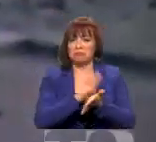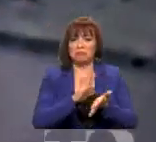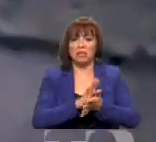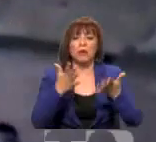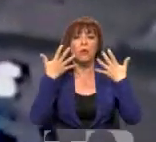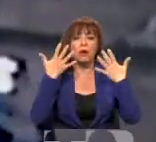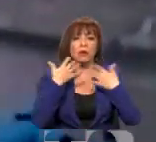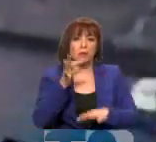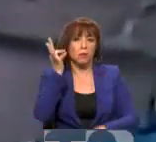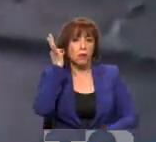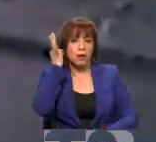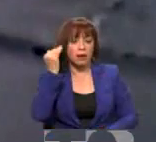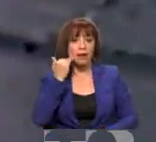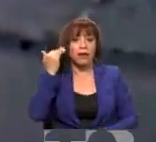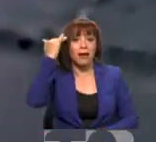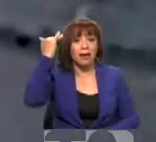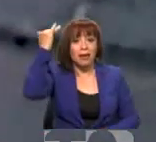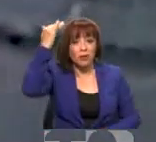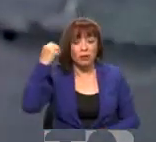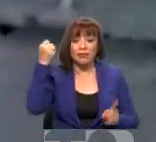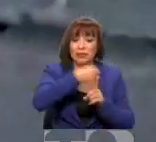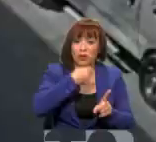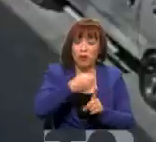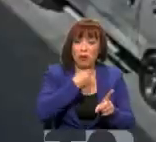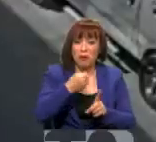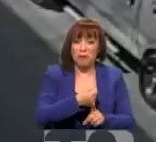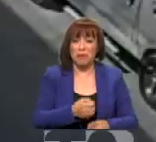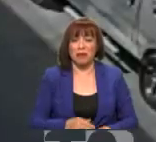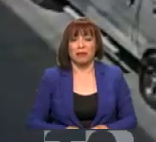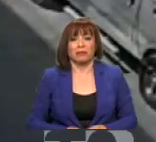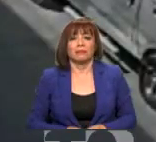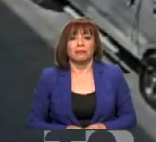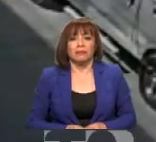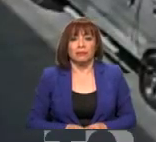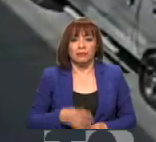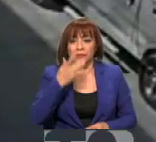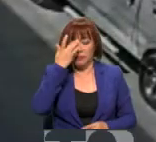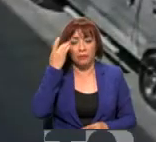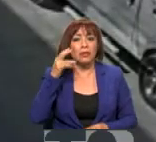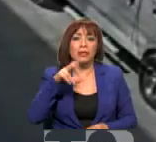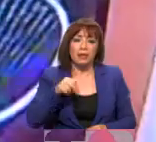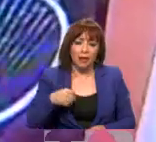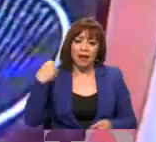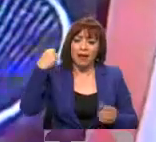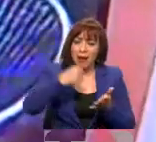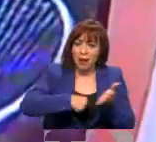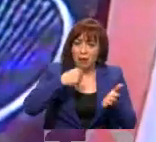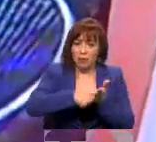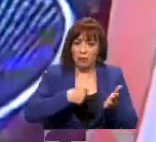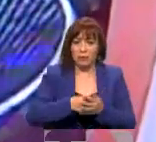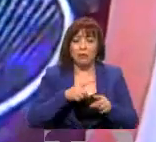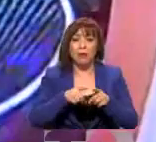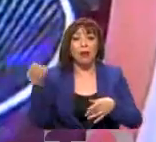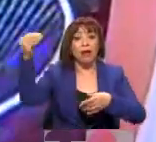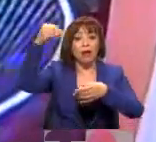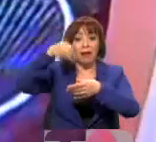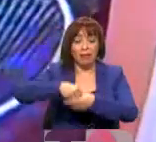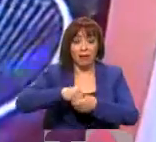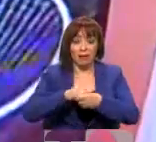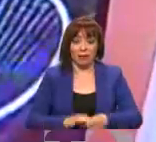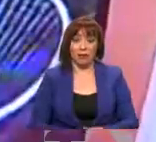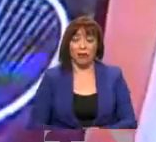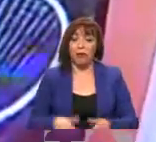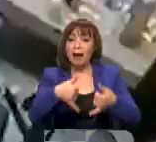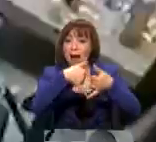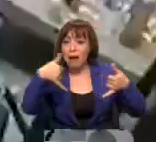Guayaquil. Mujeres y adultos mayores golpeados y hasta arrastrados por oponerse al robo de sus pertenencias. Dentro de los locales, la situación es